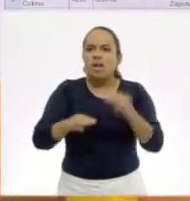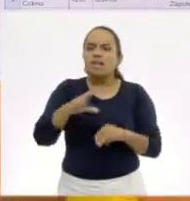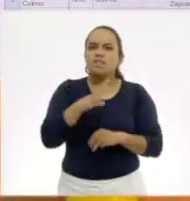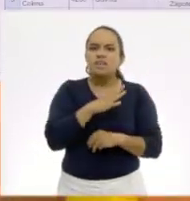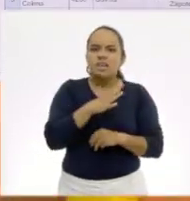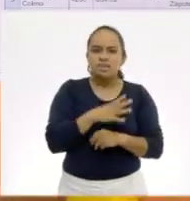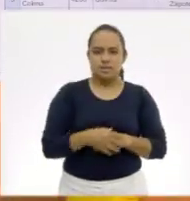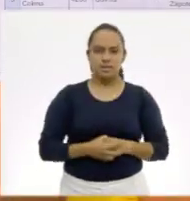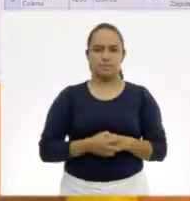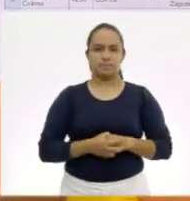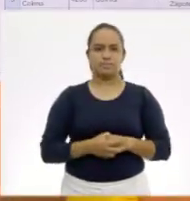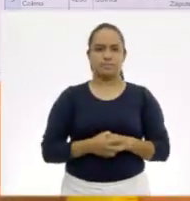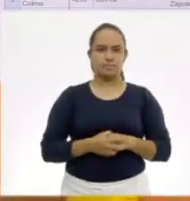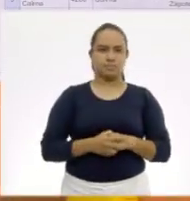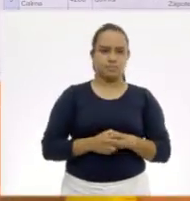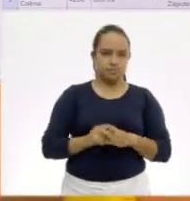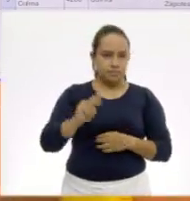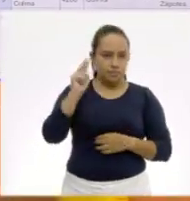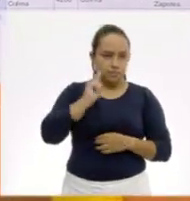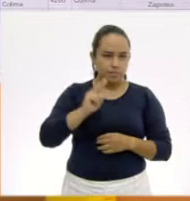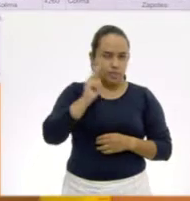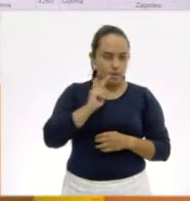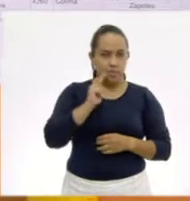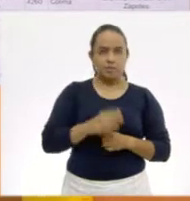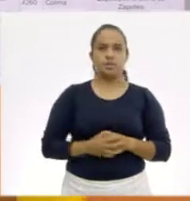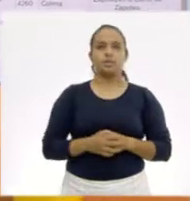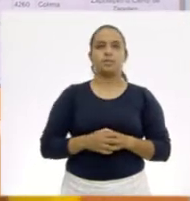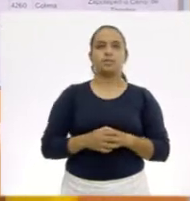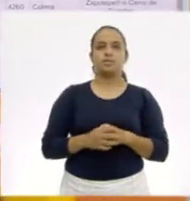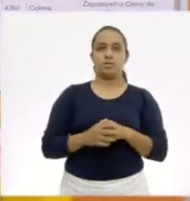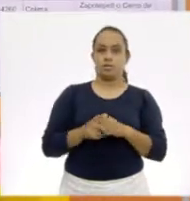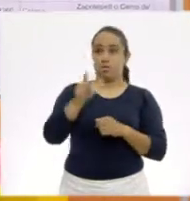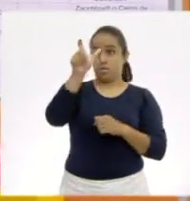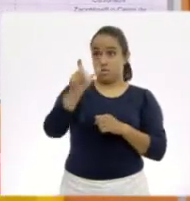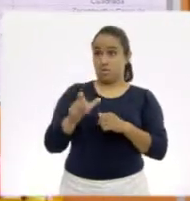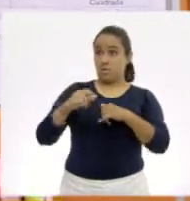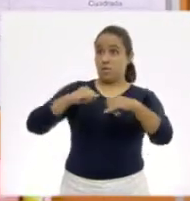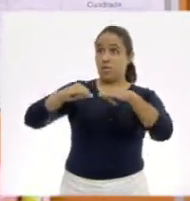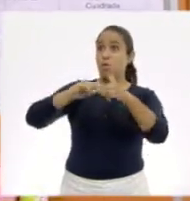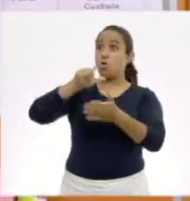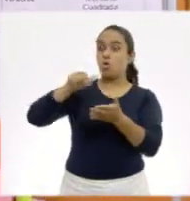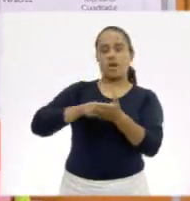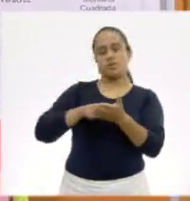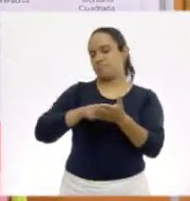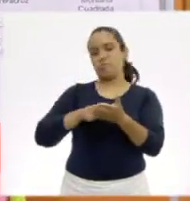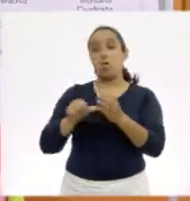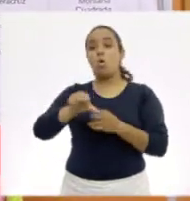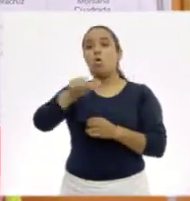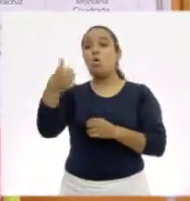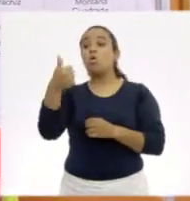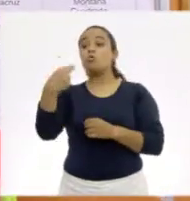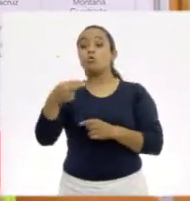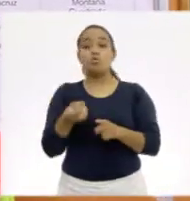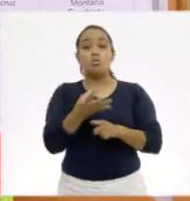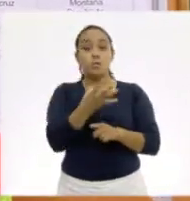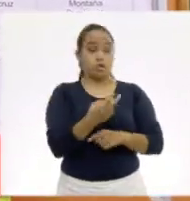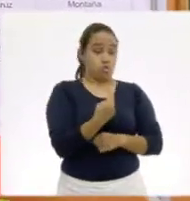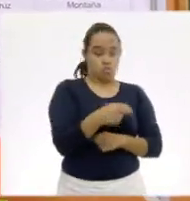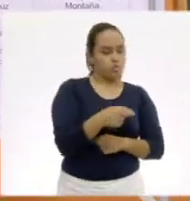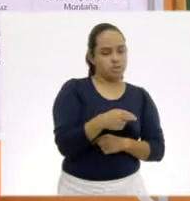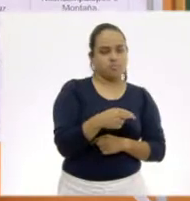metros. Pues iré a ver, ¿en qué parte? ¿Localización? No creo. Tampoco. ¿Otros nombres? No. ¿El nombre? No.